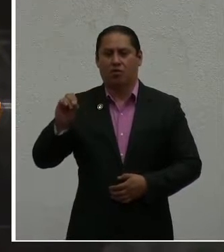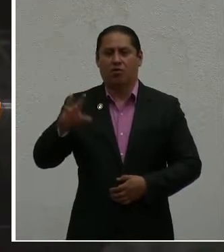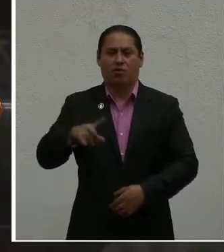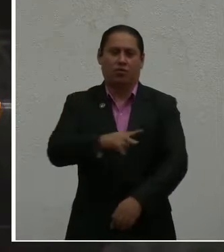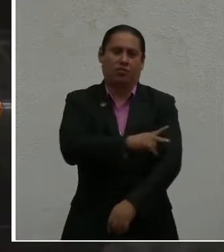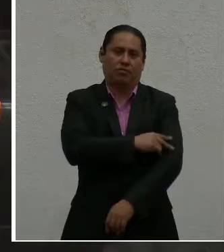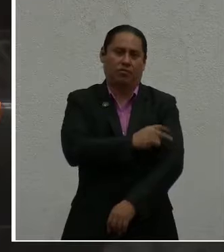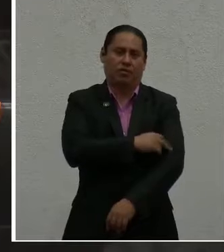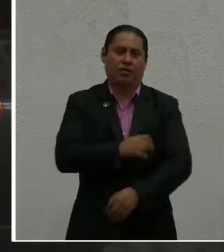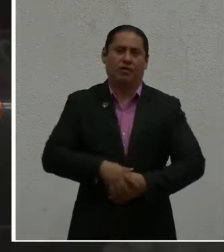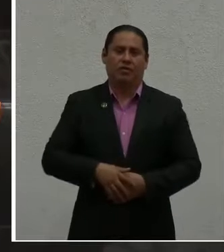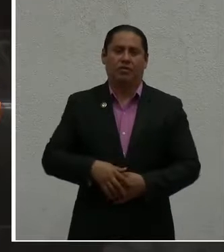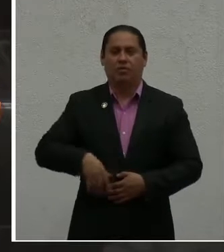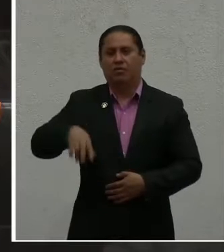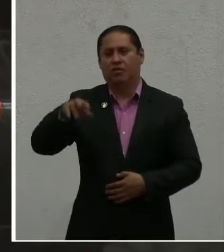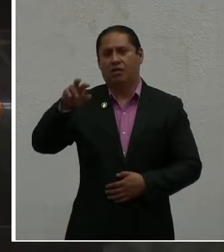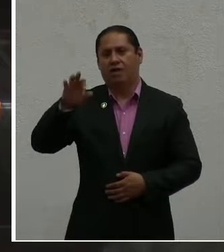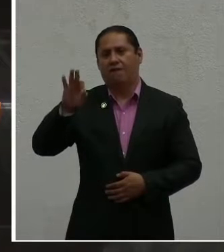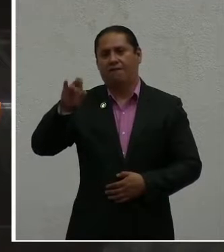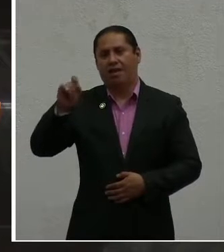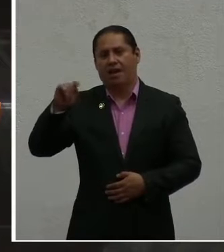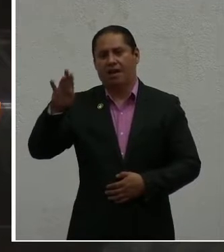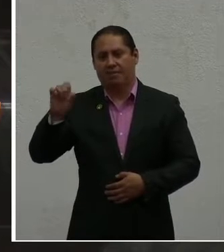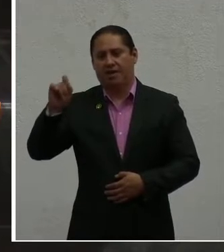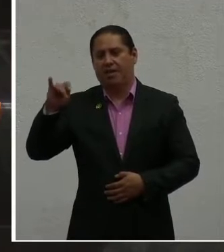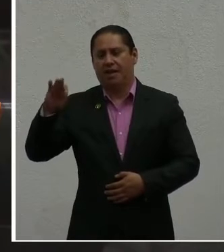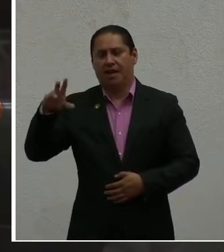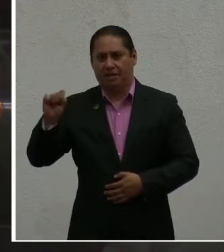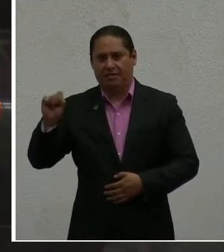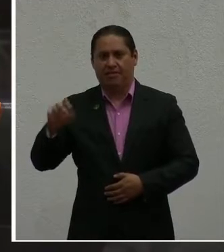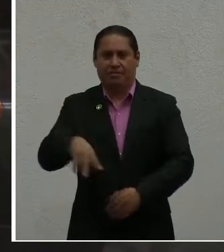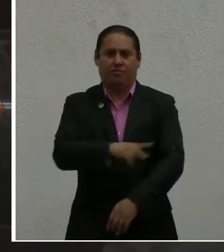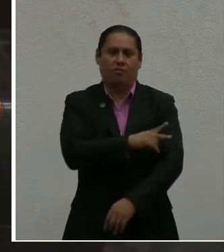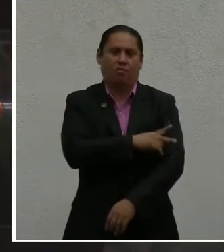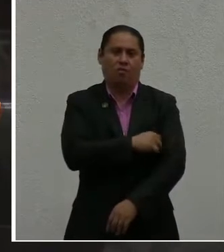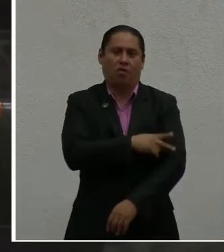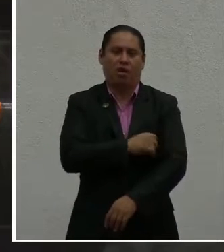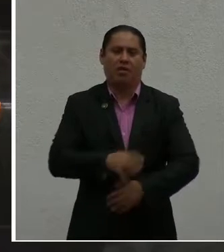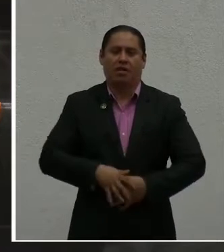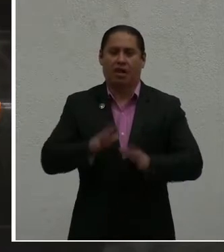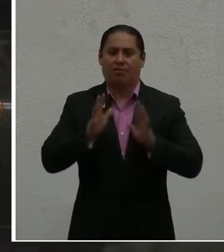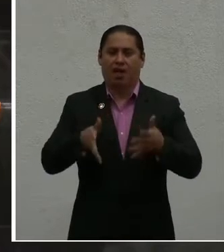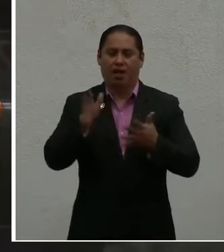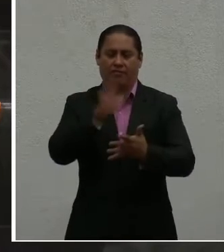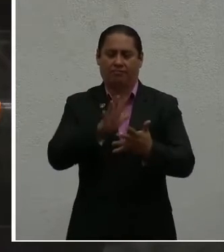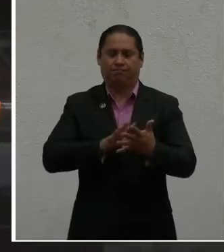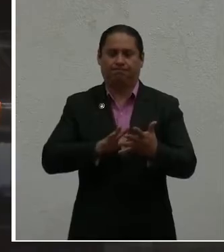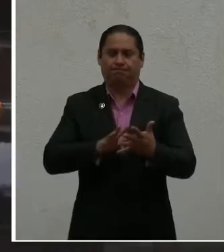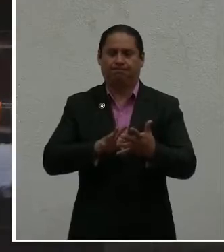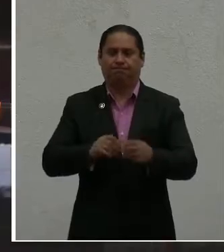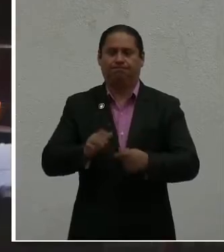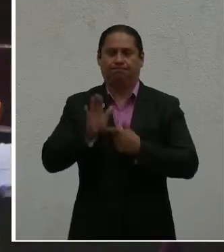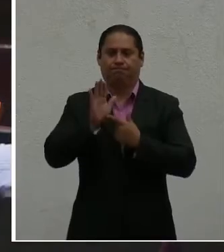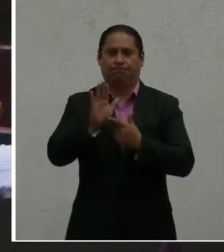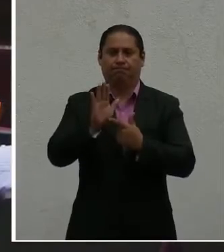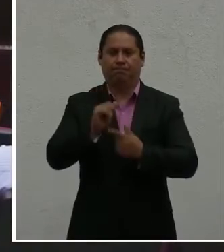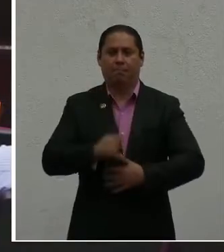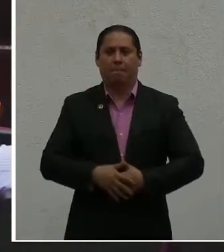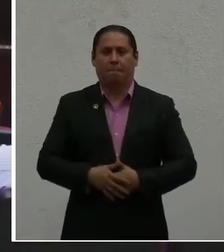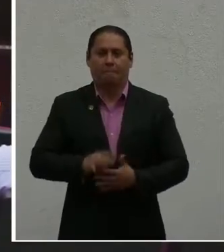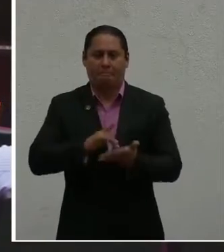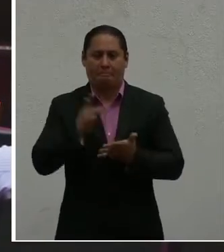vocal. Diputado Felipe de Jesús Granda Pastrana, vocal. Está leído el dictamen, diputada presidenta.